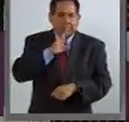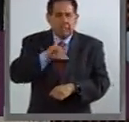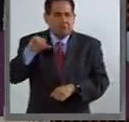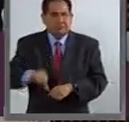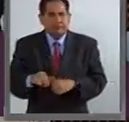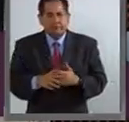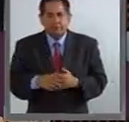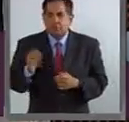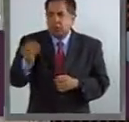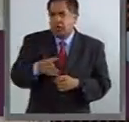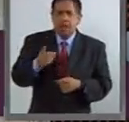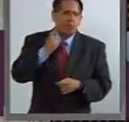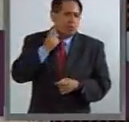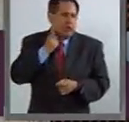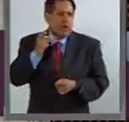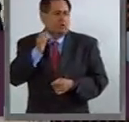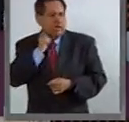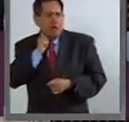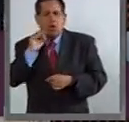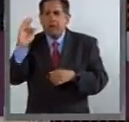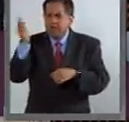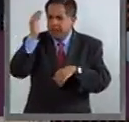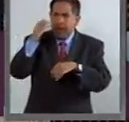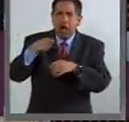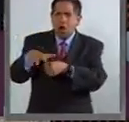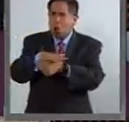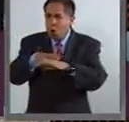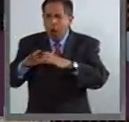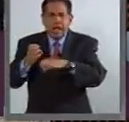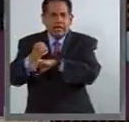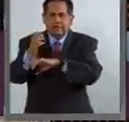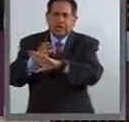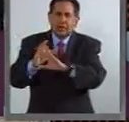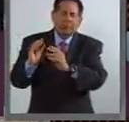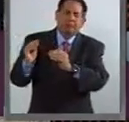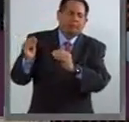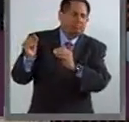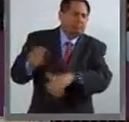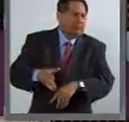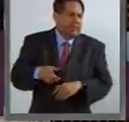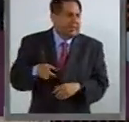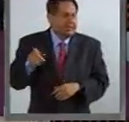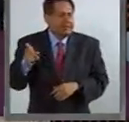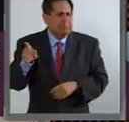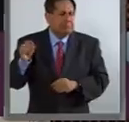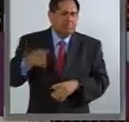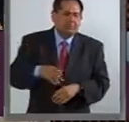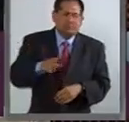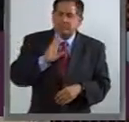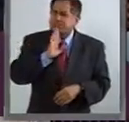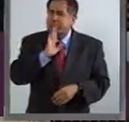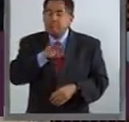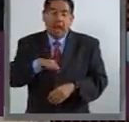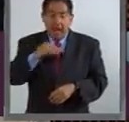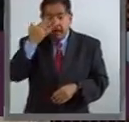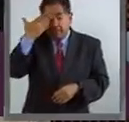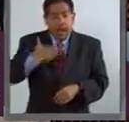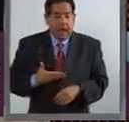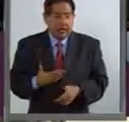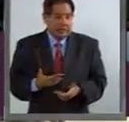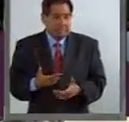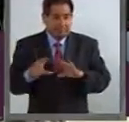si se es diputado local, diputado federal o senador de la República, en general la